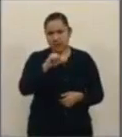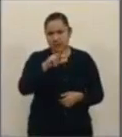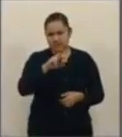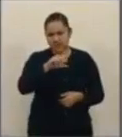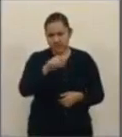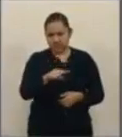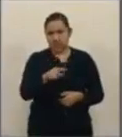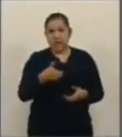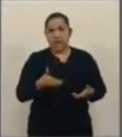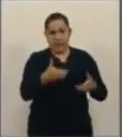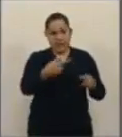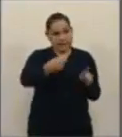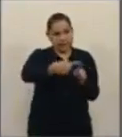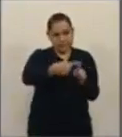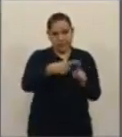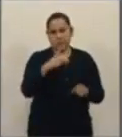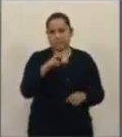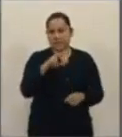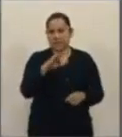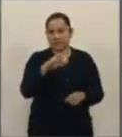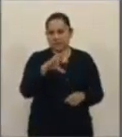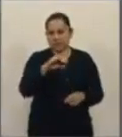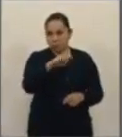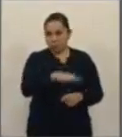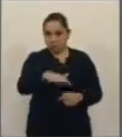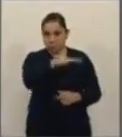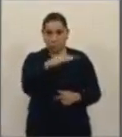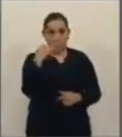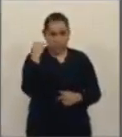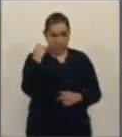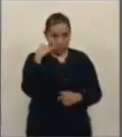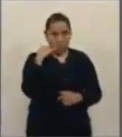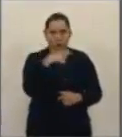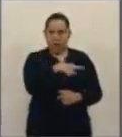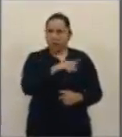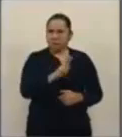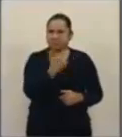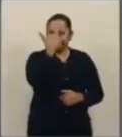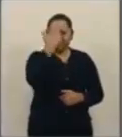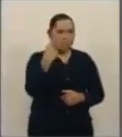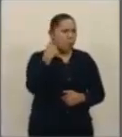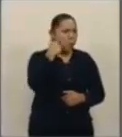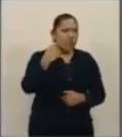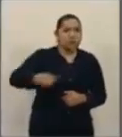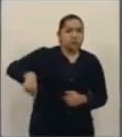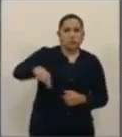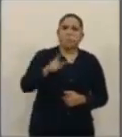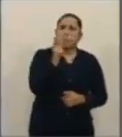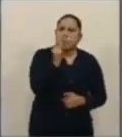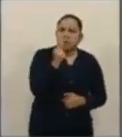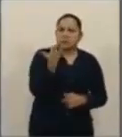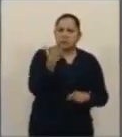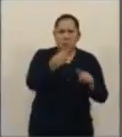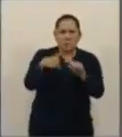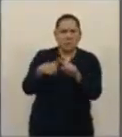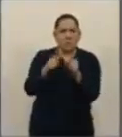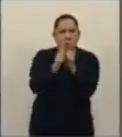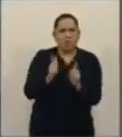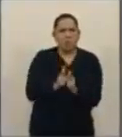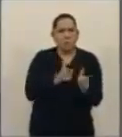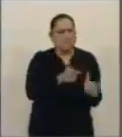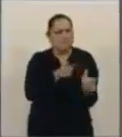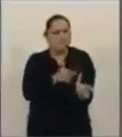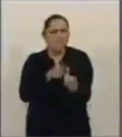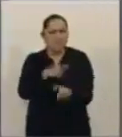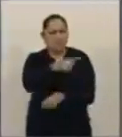Iguala, todavía escuchan la metralla usada por fuerzas policíacas y delincuenciales. La